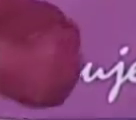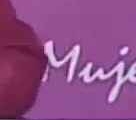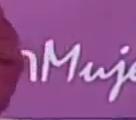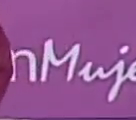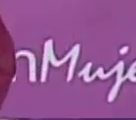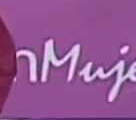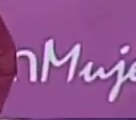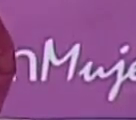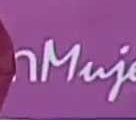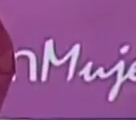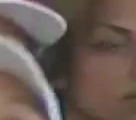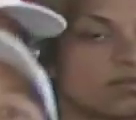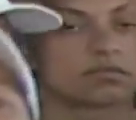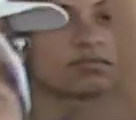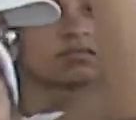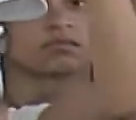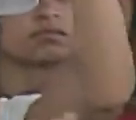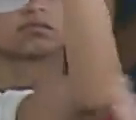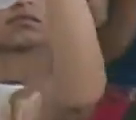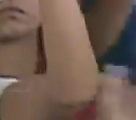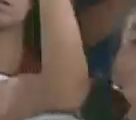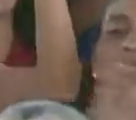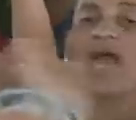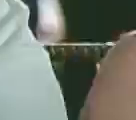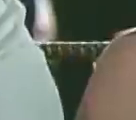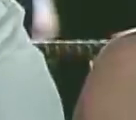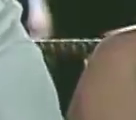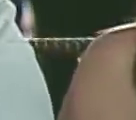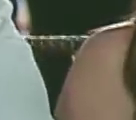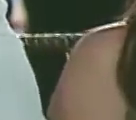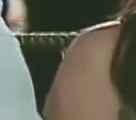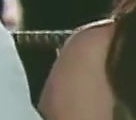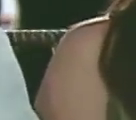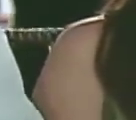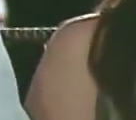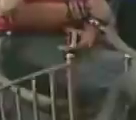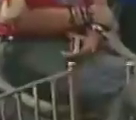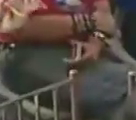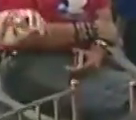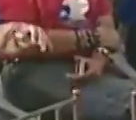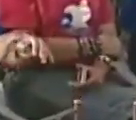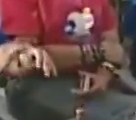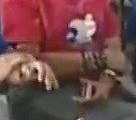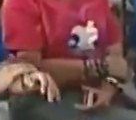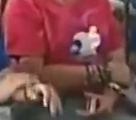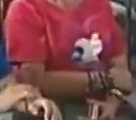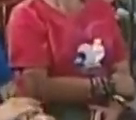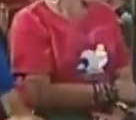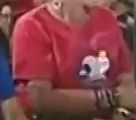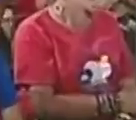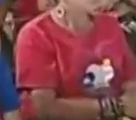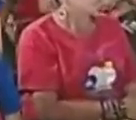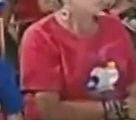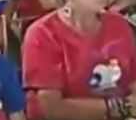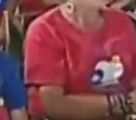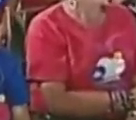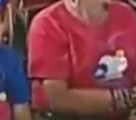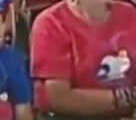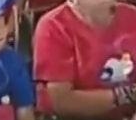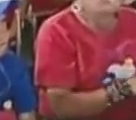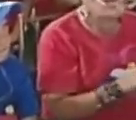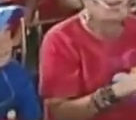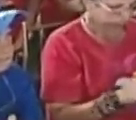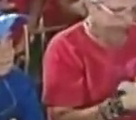mujeres. Mis felicitaciones. Como hombre comprometido con la causa